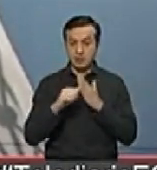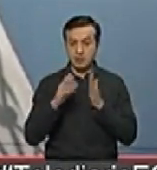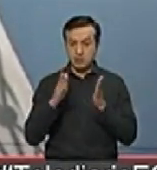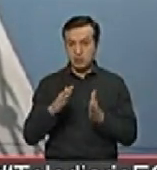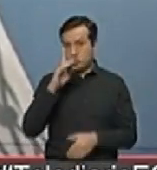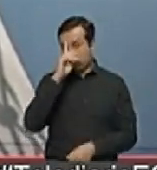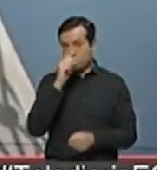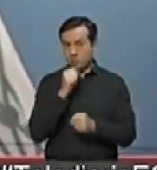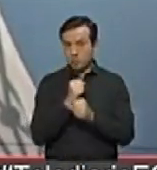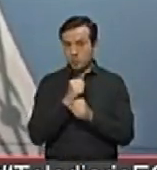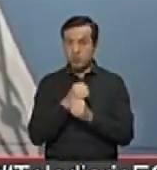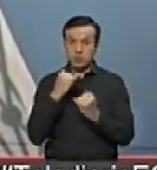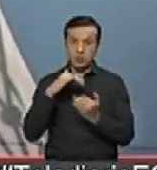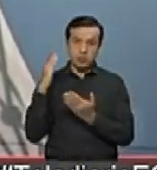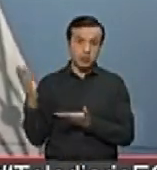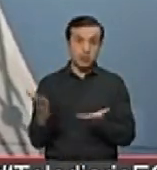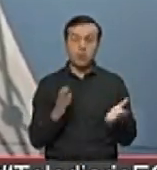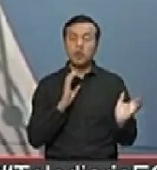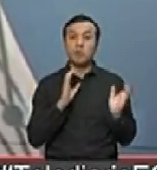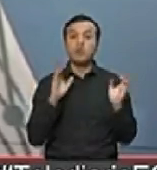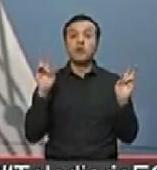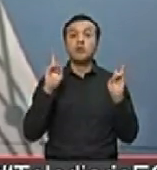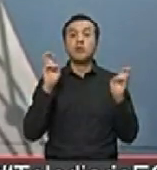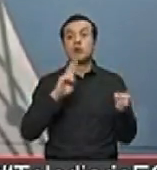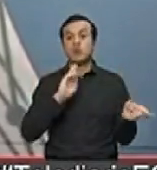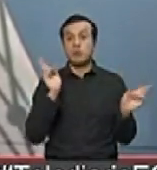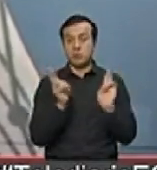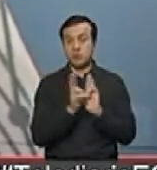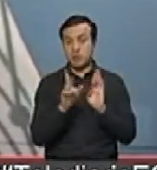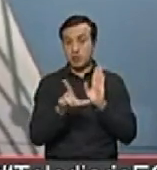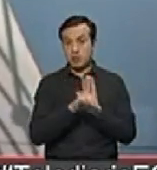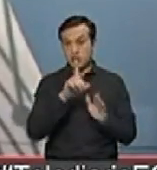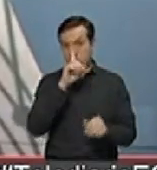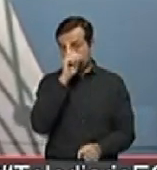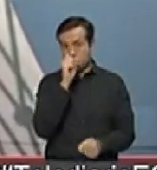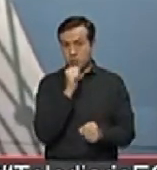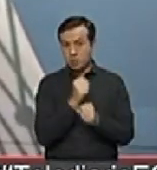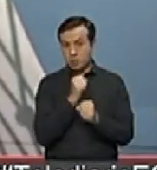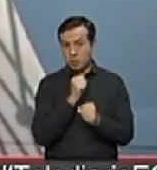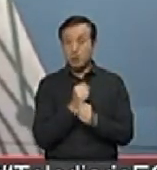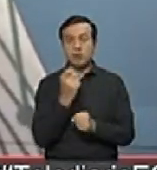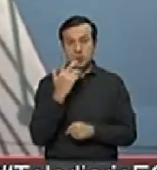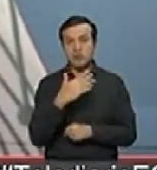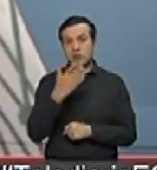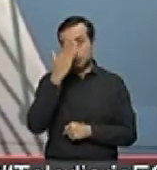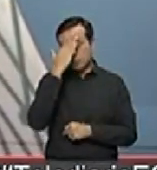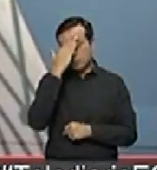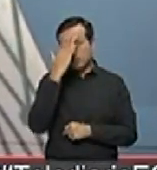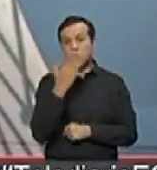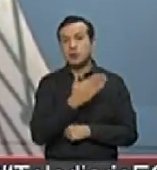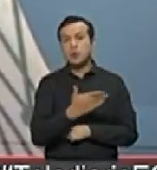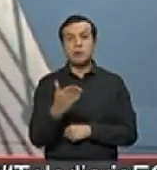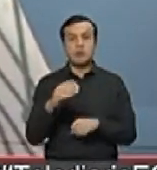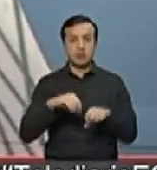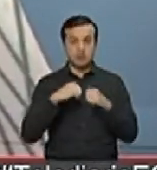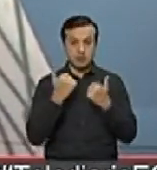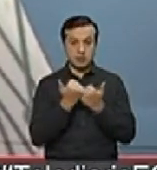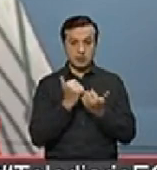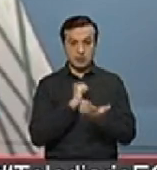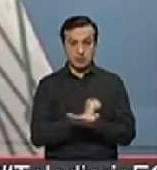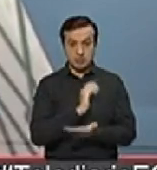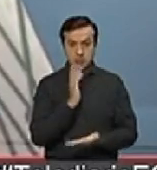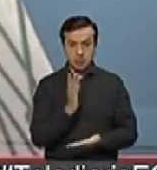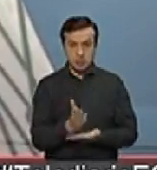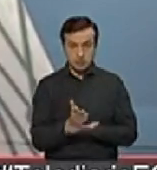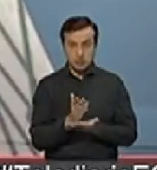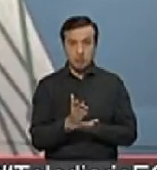nos acompaña en este momento para hablar acerca de las reformas laborales que tenemos entendido que se presentarán en la Asamblea Nacional